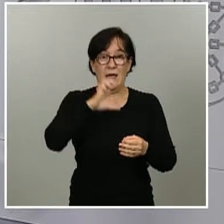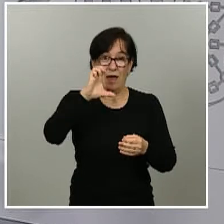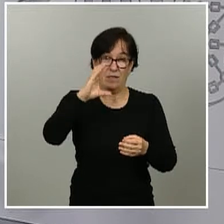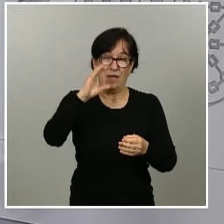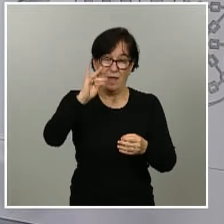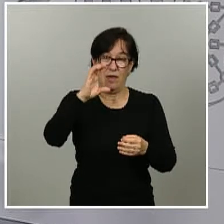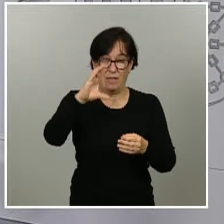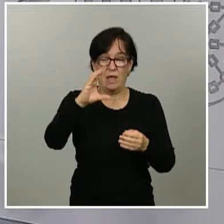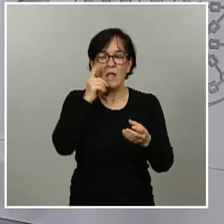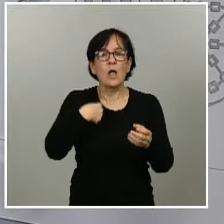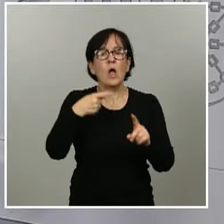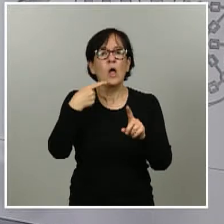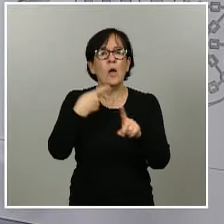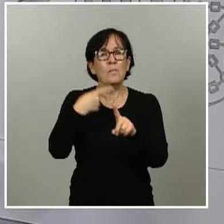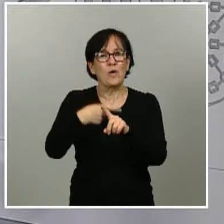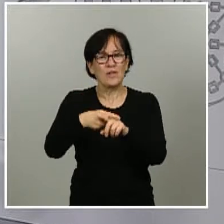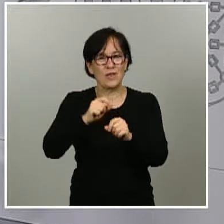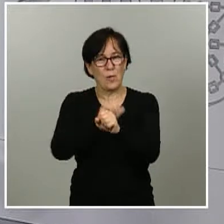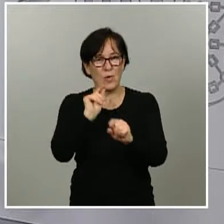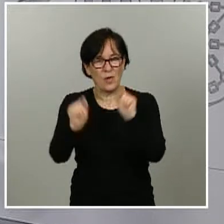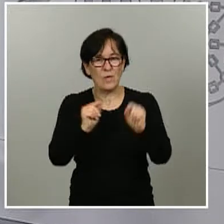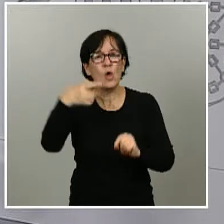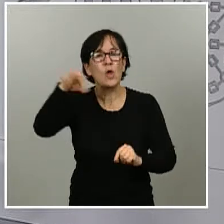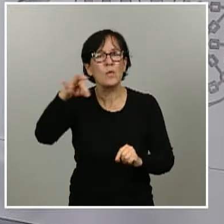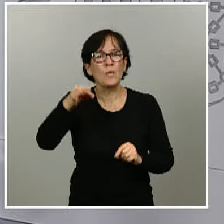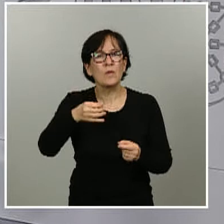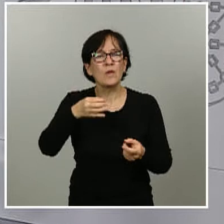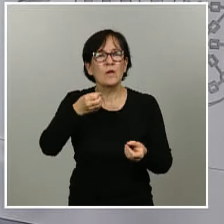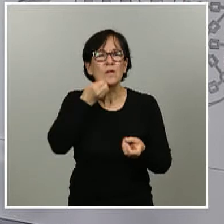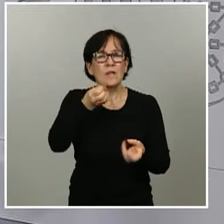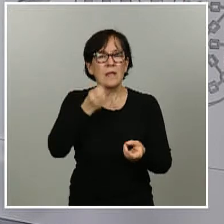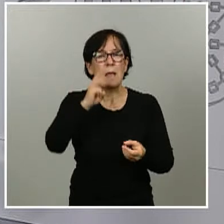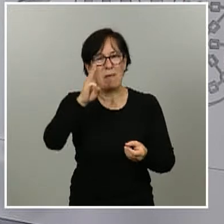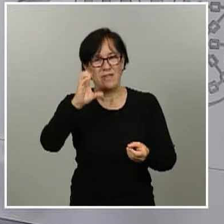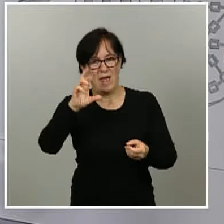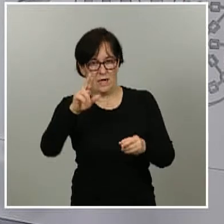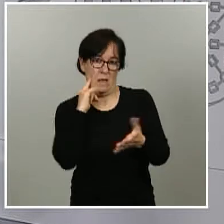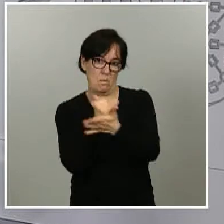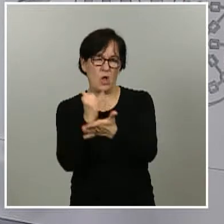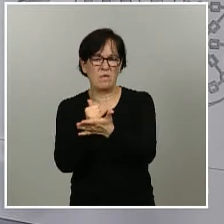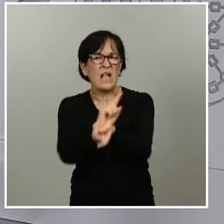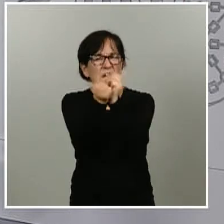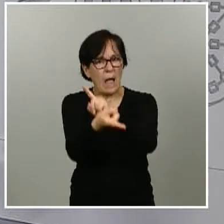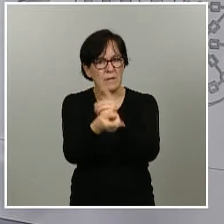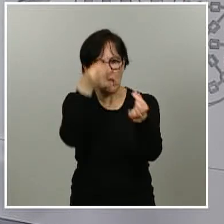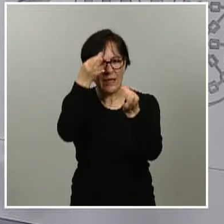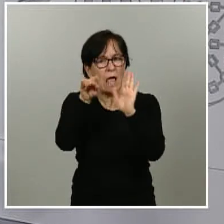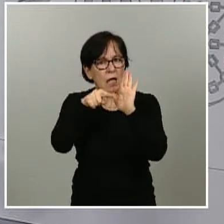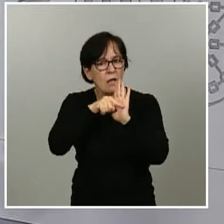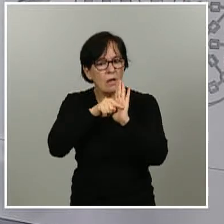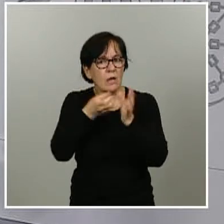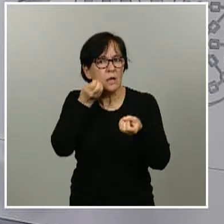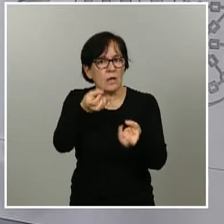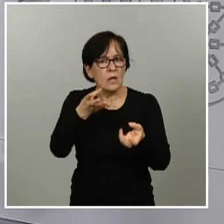de positivos por coronavirus en España únicamente el dato de positivos por PCR. ¿Por qué ha cambiado ese criterio? ¿Es así como lo comunican también el resto de